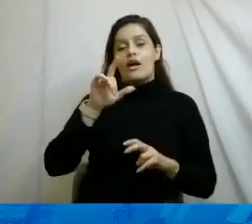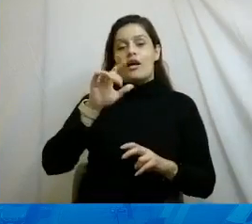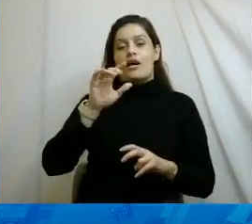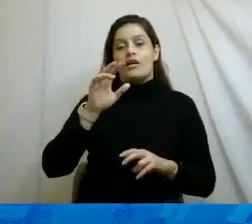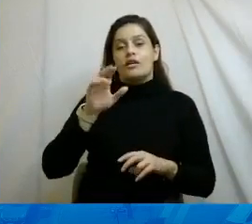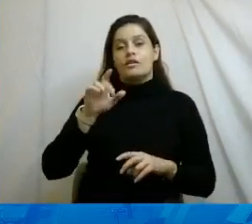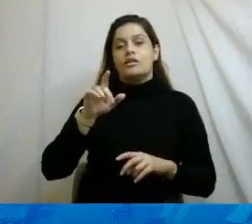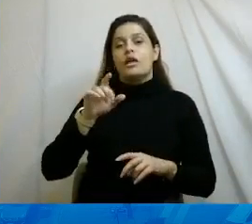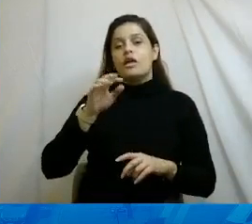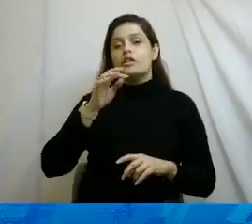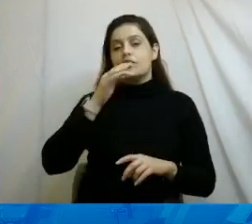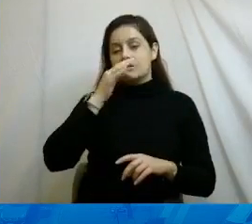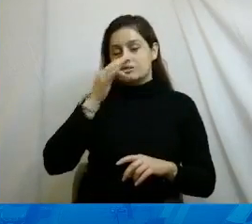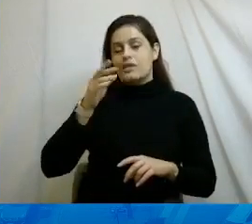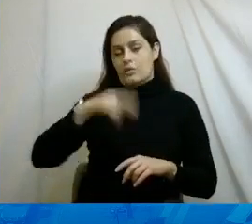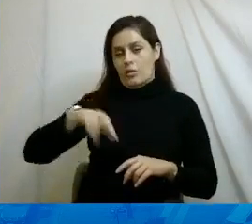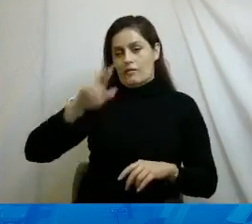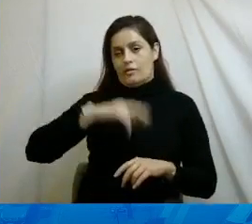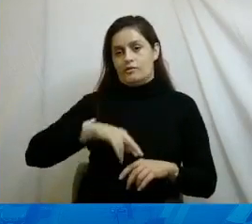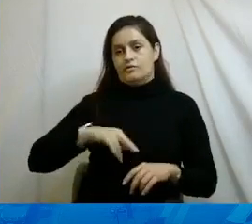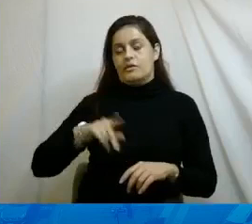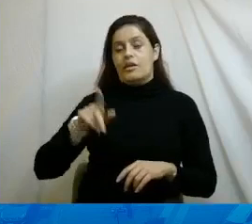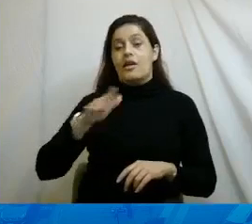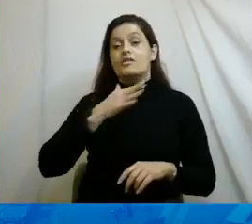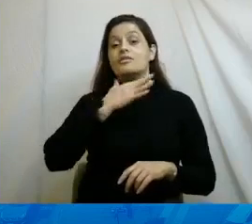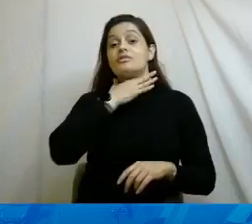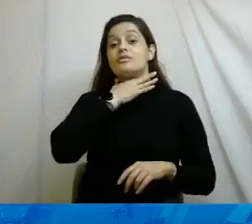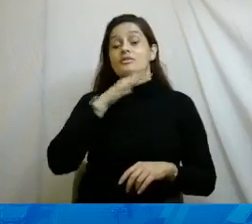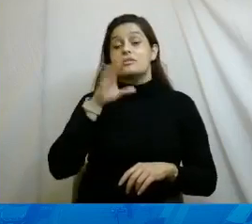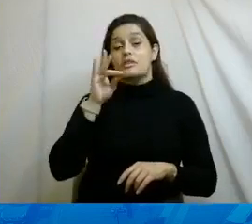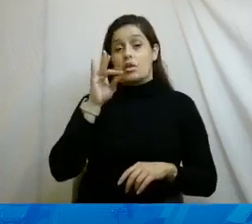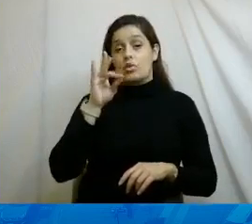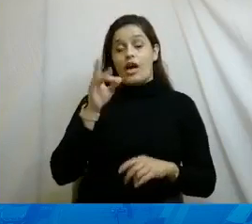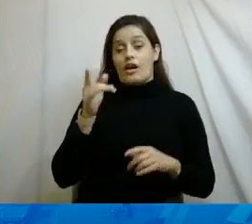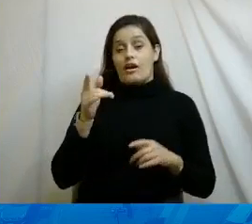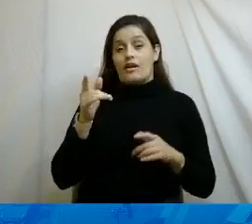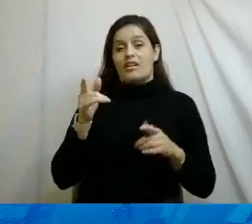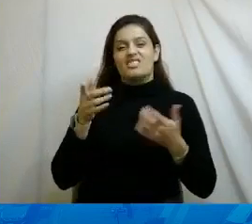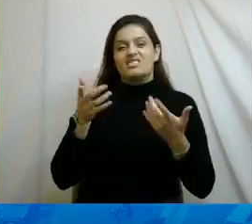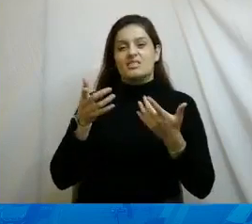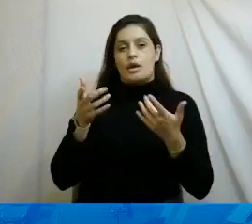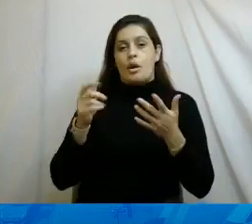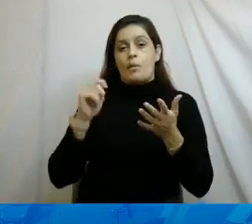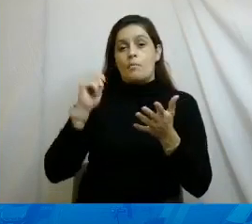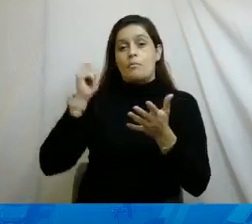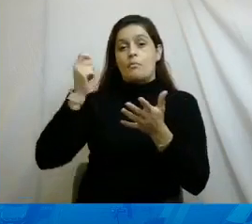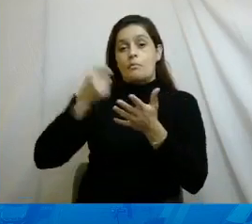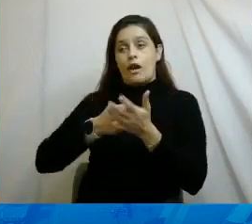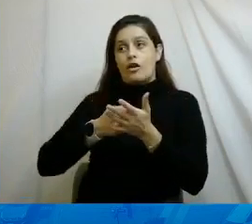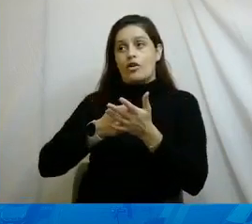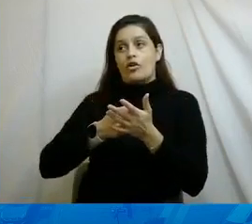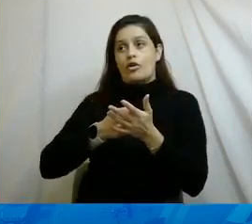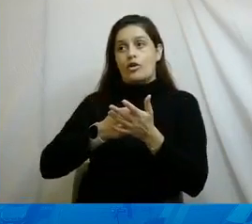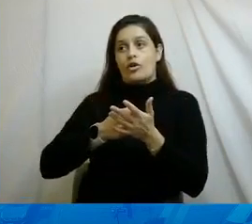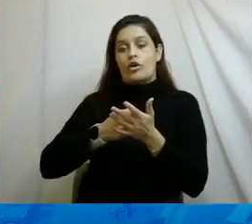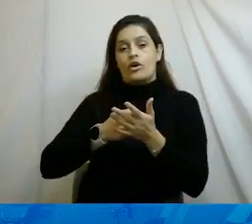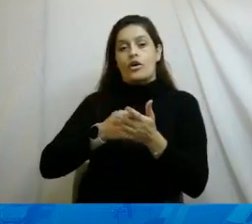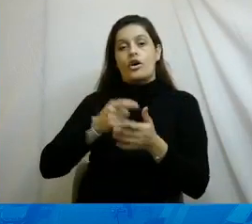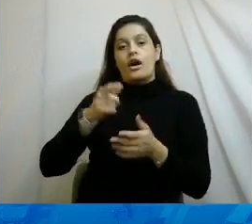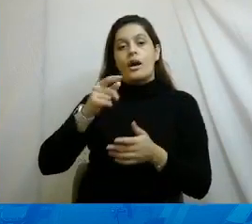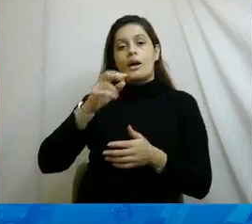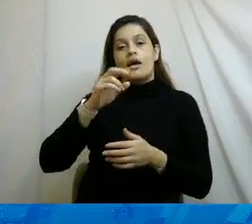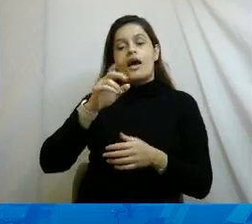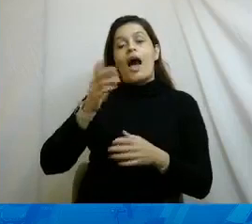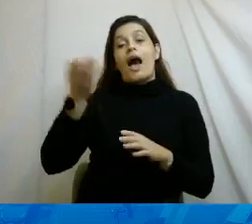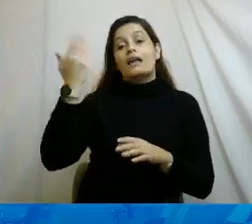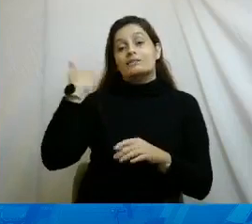nuevamente lo vamos a decir, o sea, esta deuda que tiene alusión con el pago de cotizaciones previsionales de desvinculaciones